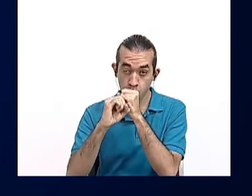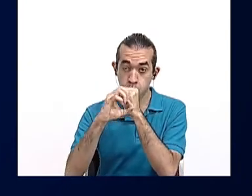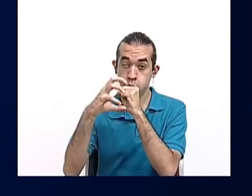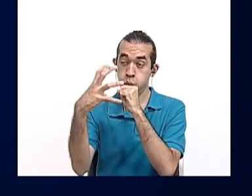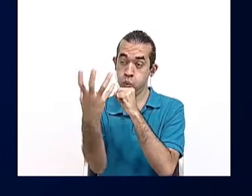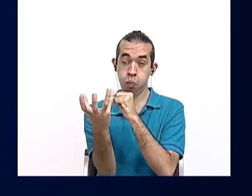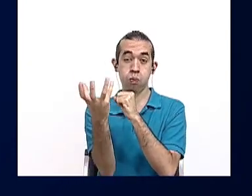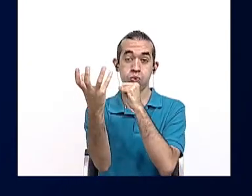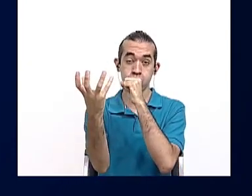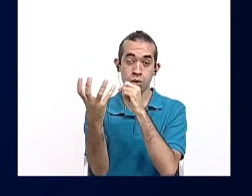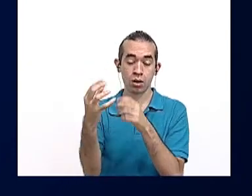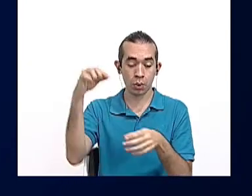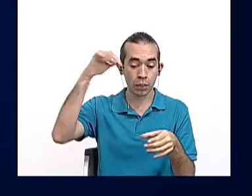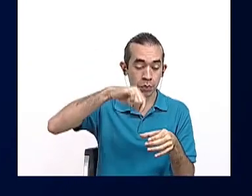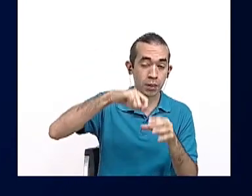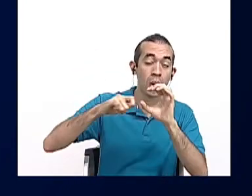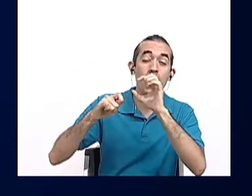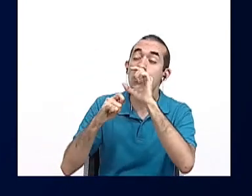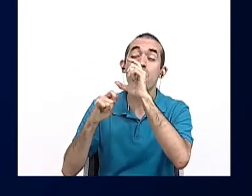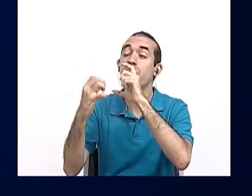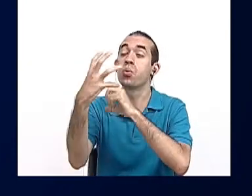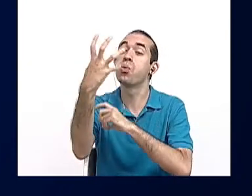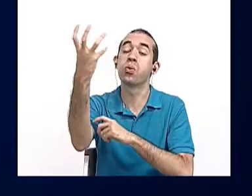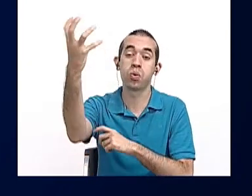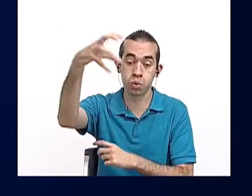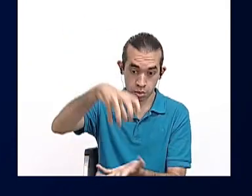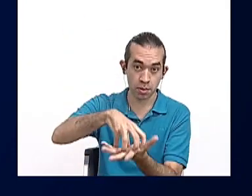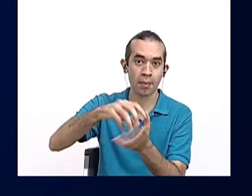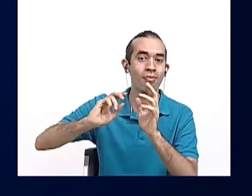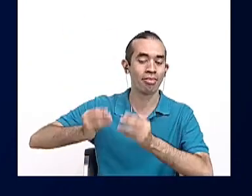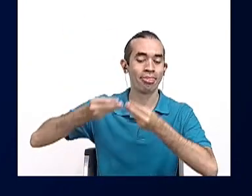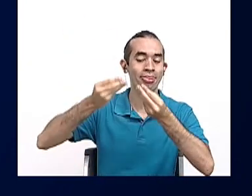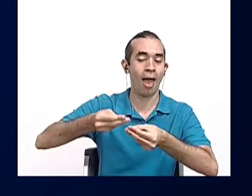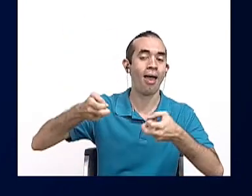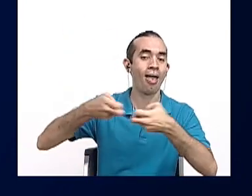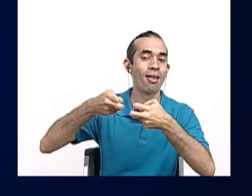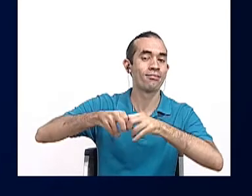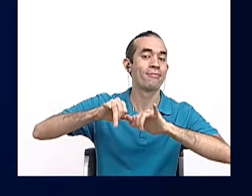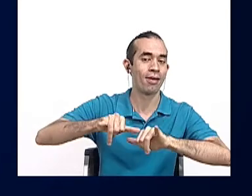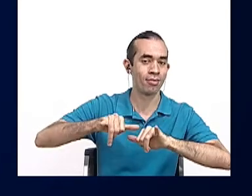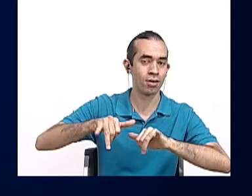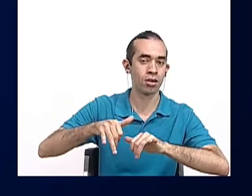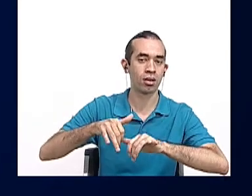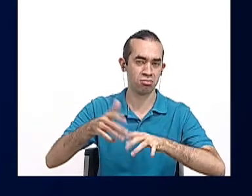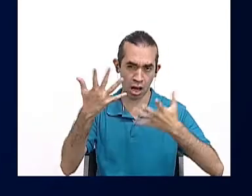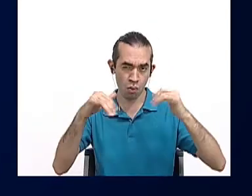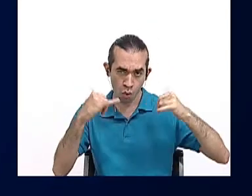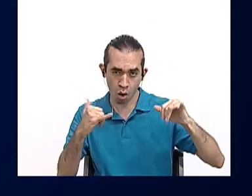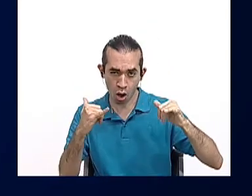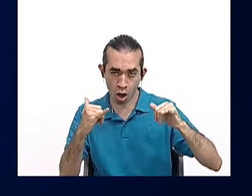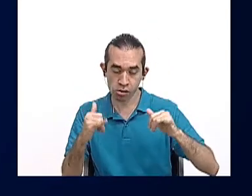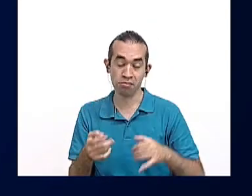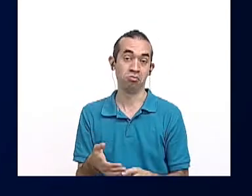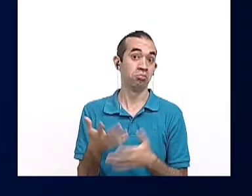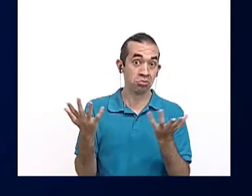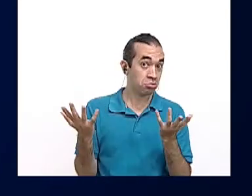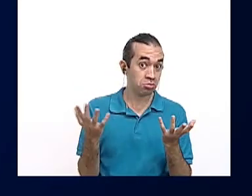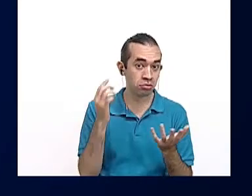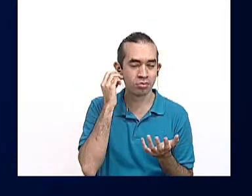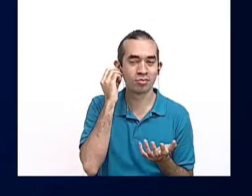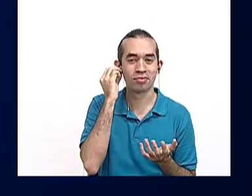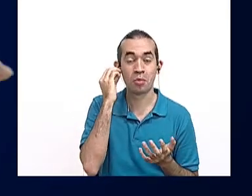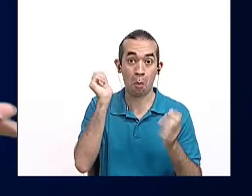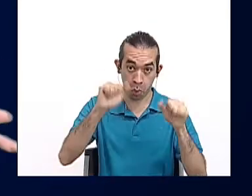de jabón y cómo moverlas a través de la electricidad estática. Bueno, entonces presten mucha atención